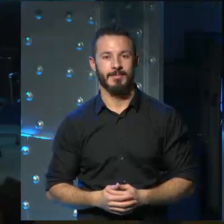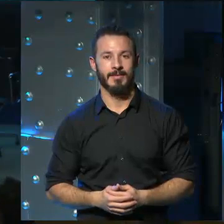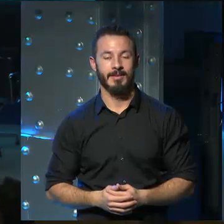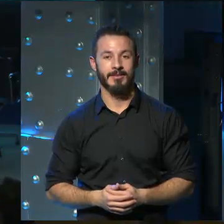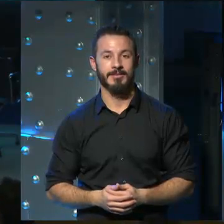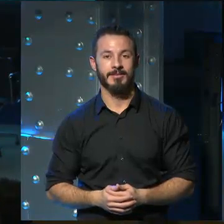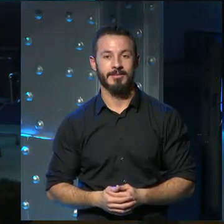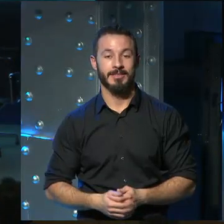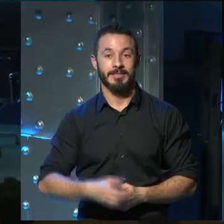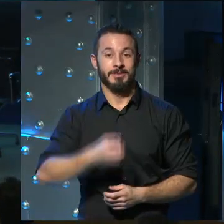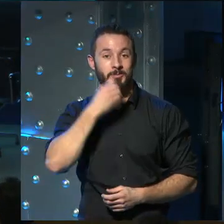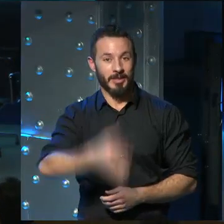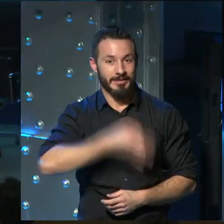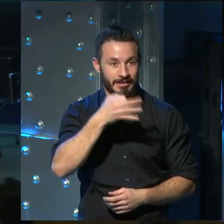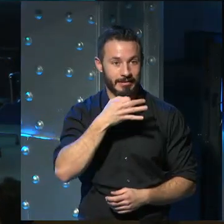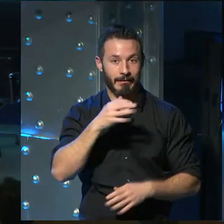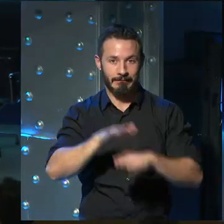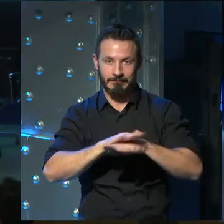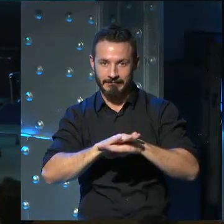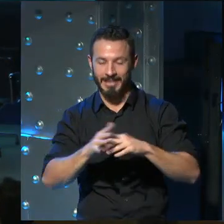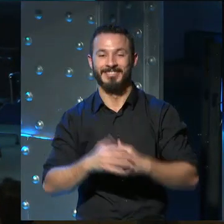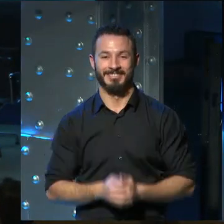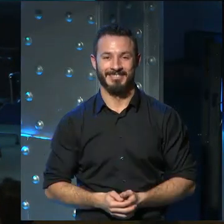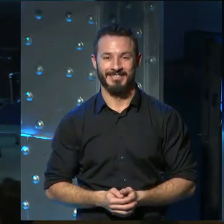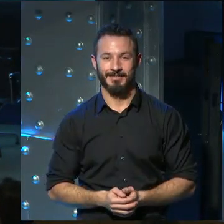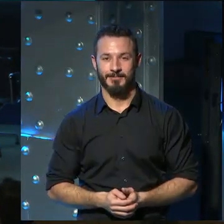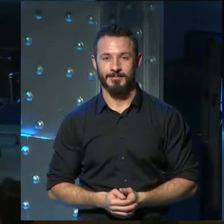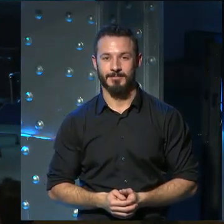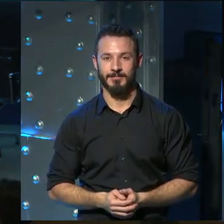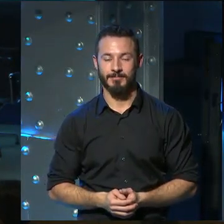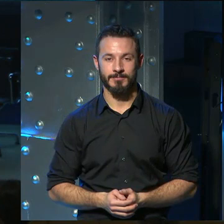Bueno, muy buenas tardes. Perdón un momento que voy a...